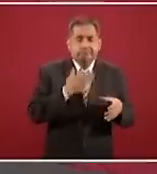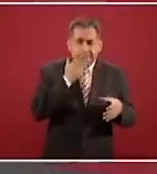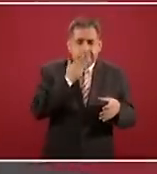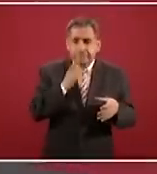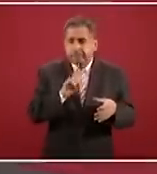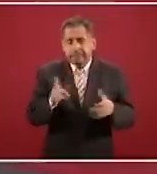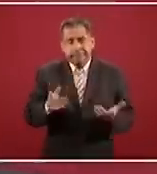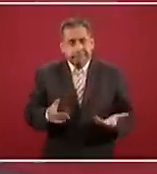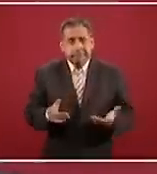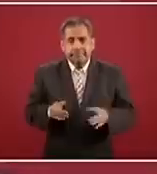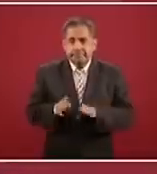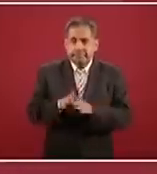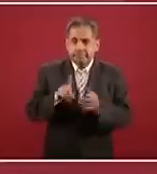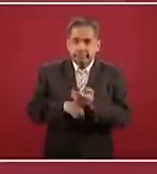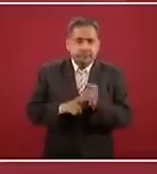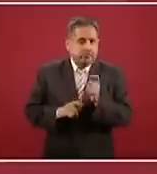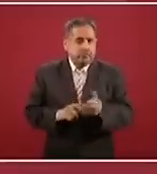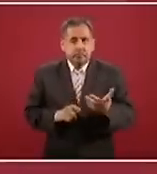sobre todo